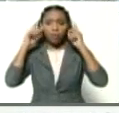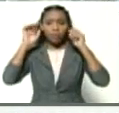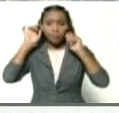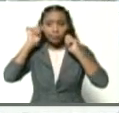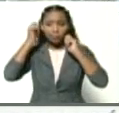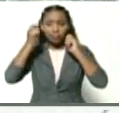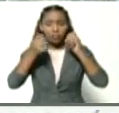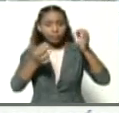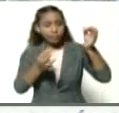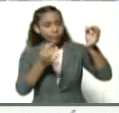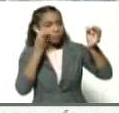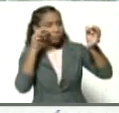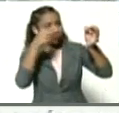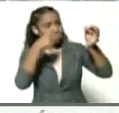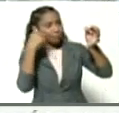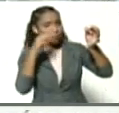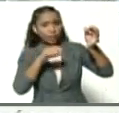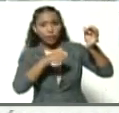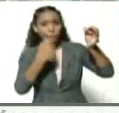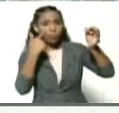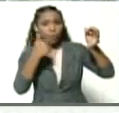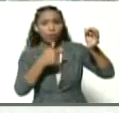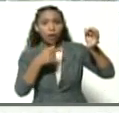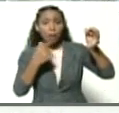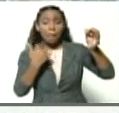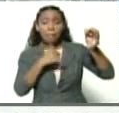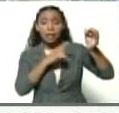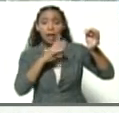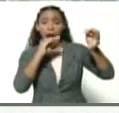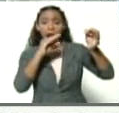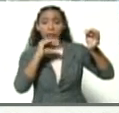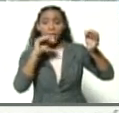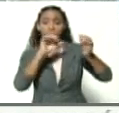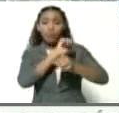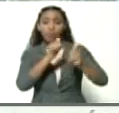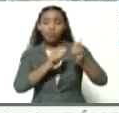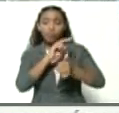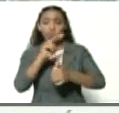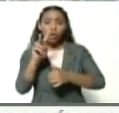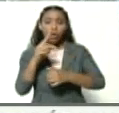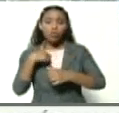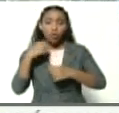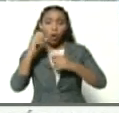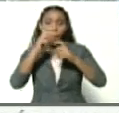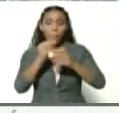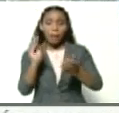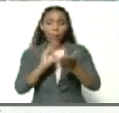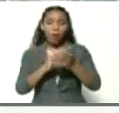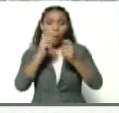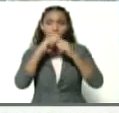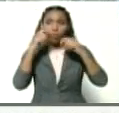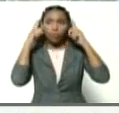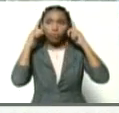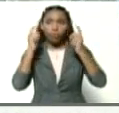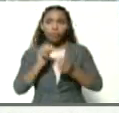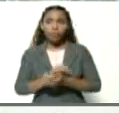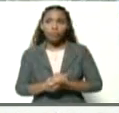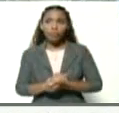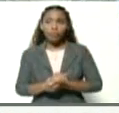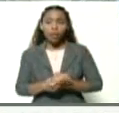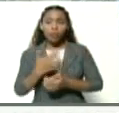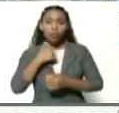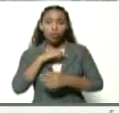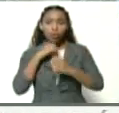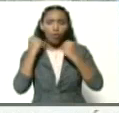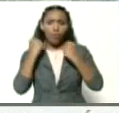Retirándomelo. Mientras la vicepresidenta habla sin tapaboca, yo me pongo mi tapaboca. Somos